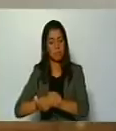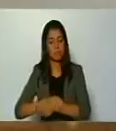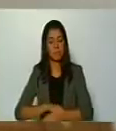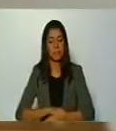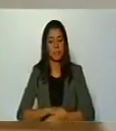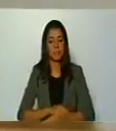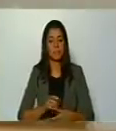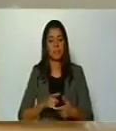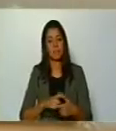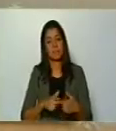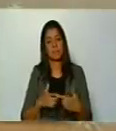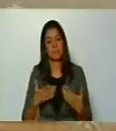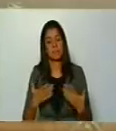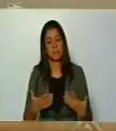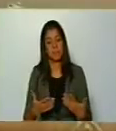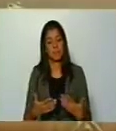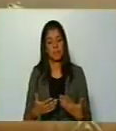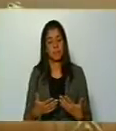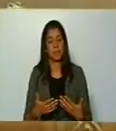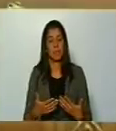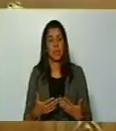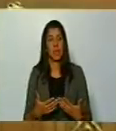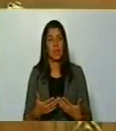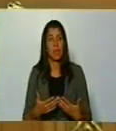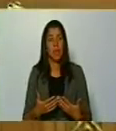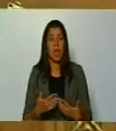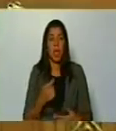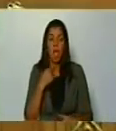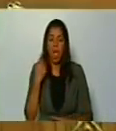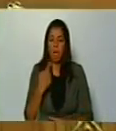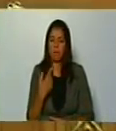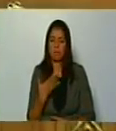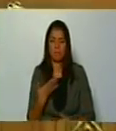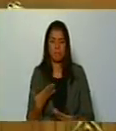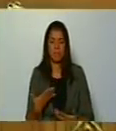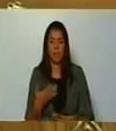Por lo tanto, nadie puede decir que eran unos llamados estos